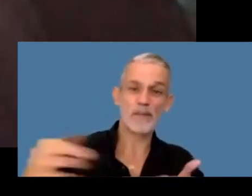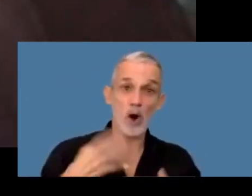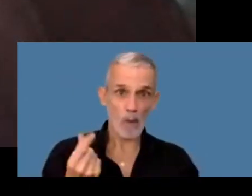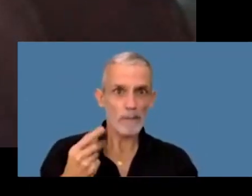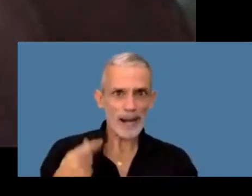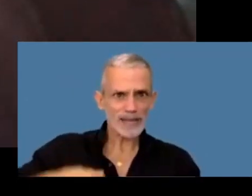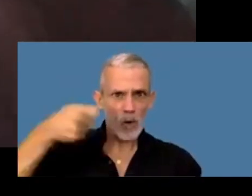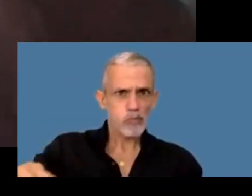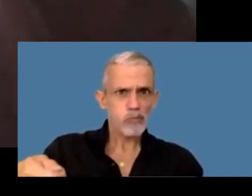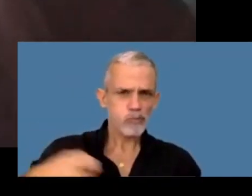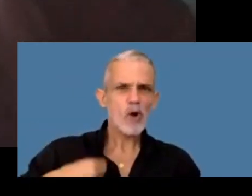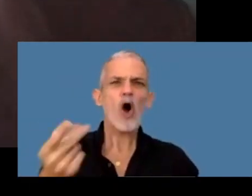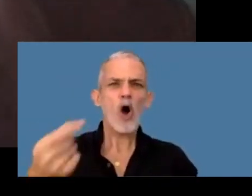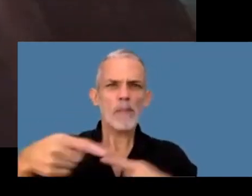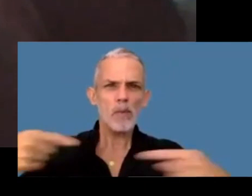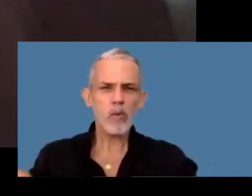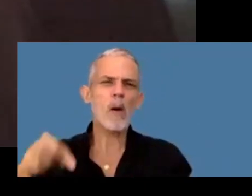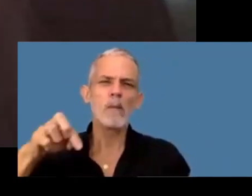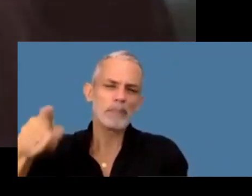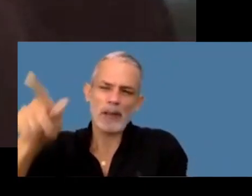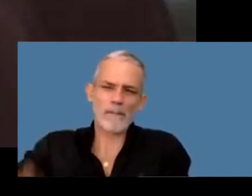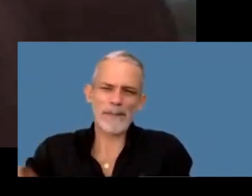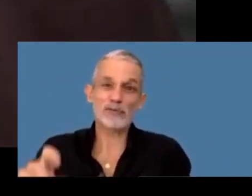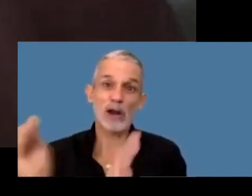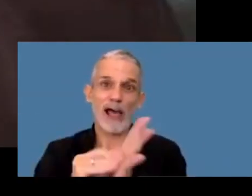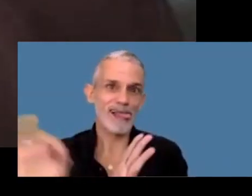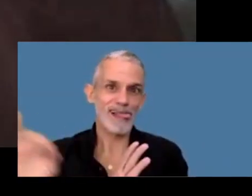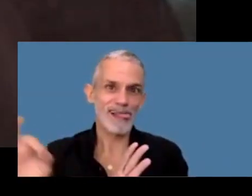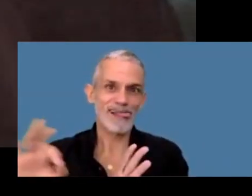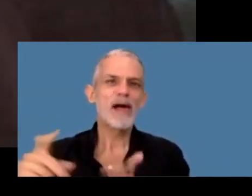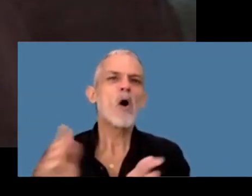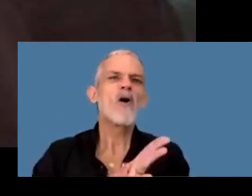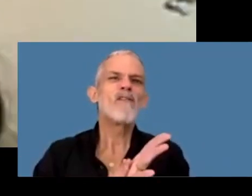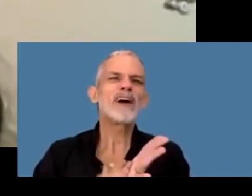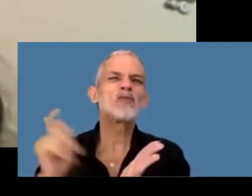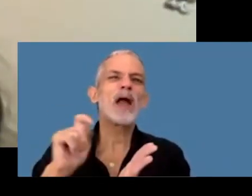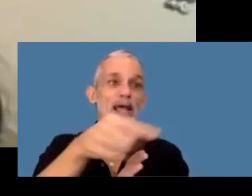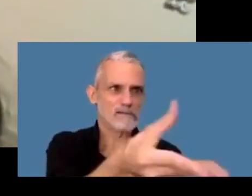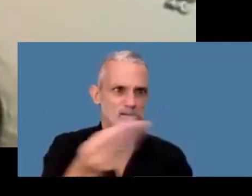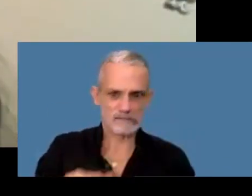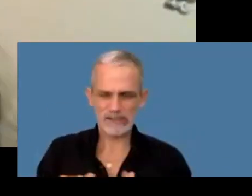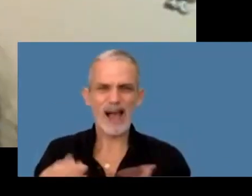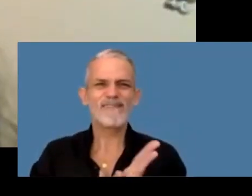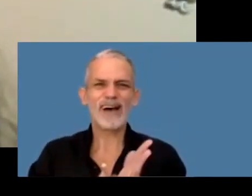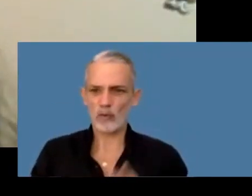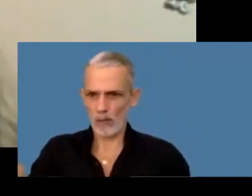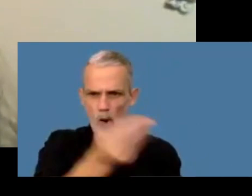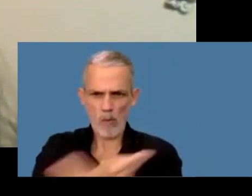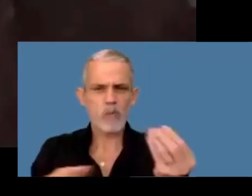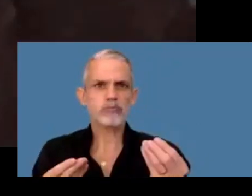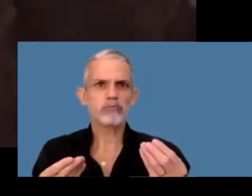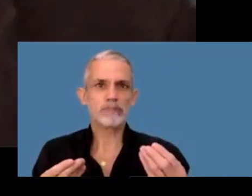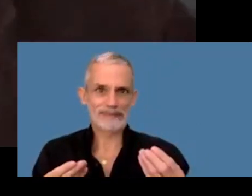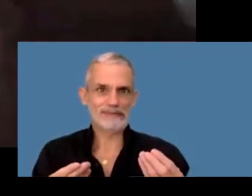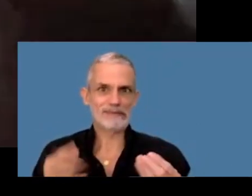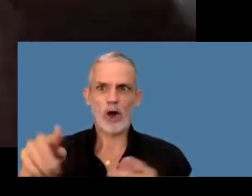reconocimiento municipal como un plano habilitado? Y entonces no existe el profesional que pueda emitirme el informe. Tengo que salir de golpe antes del 31 de